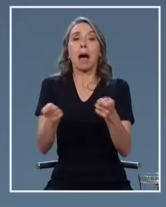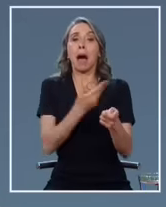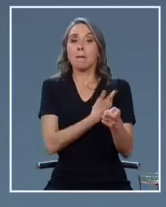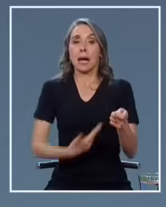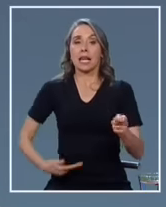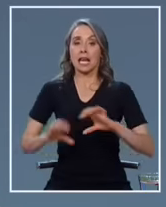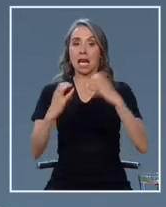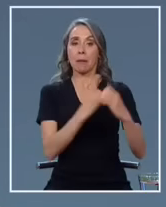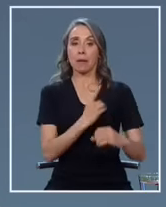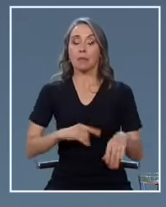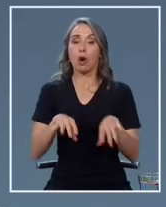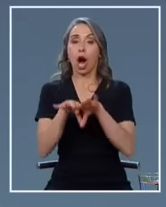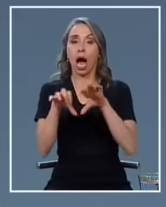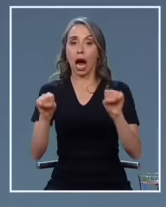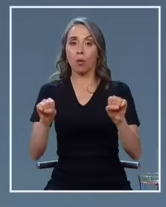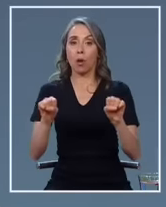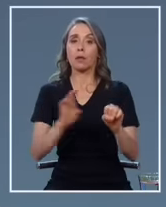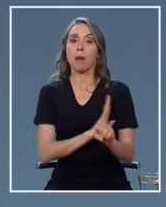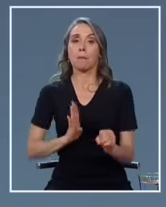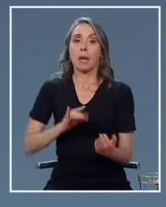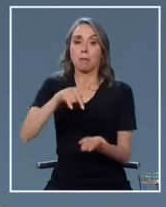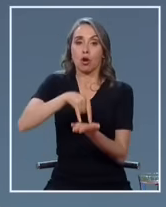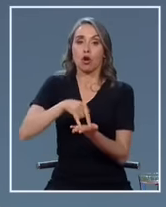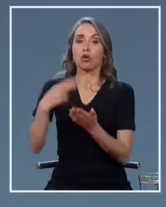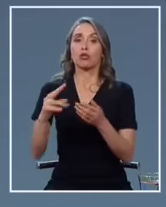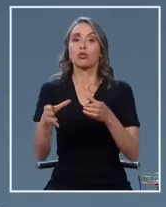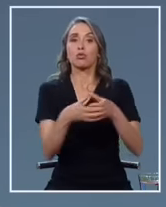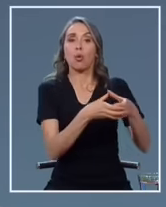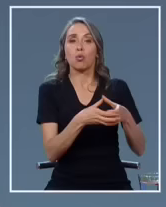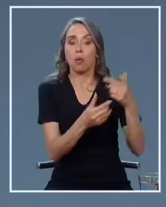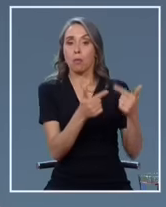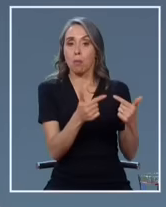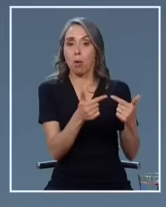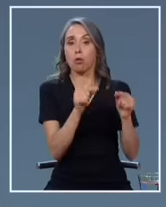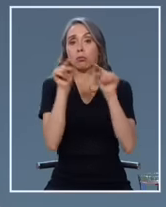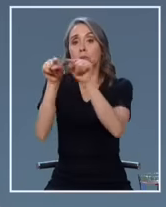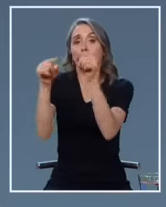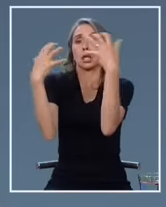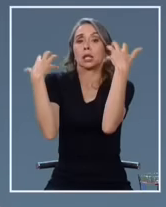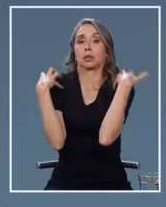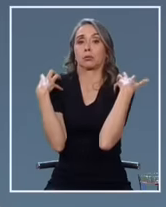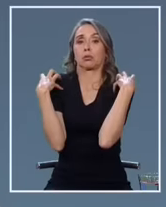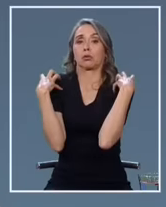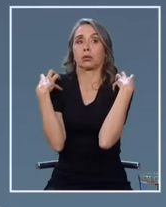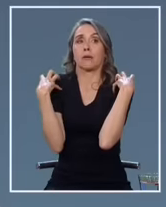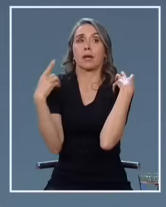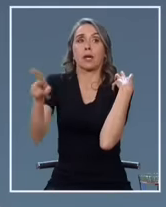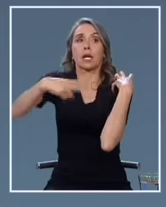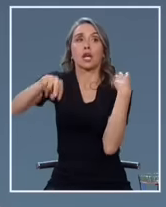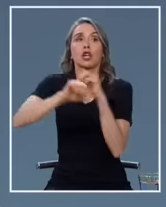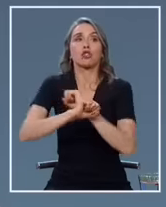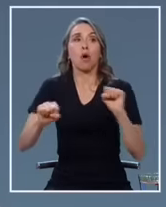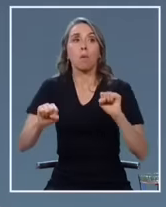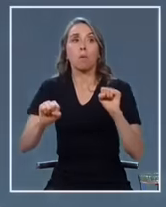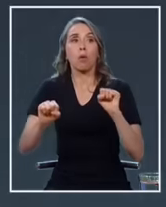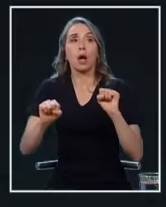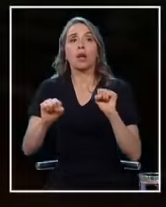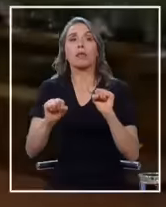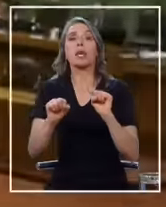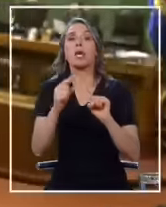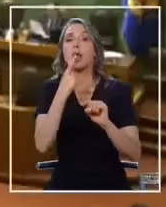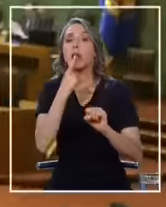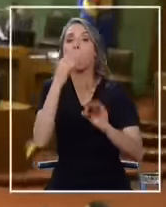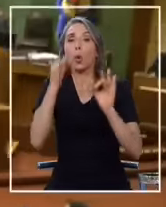Cámara acordada por el propio Congreso y sus bancadas, es responsabilidad de quienes no son capaces de sostener un